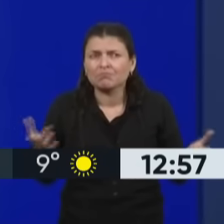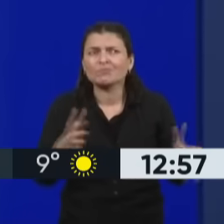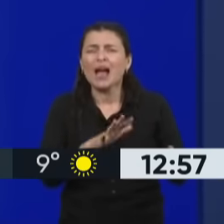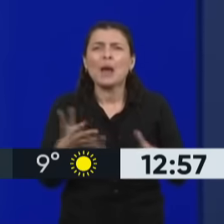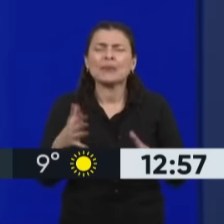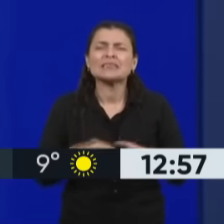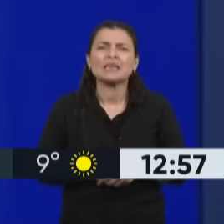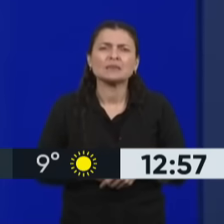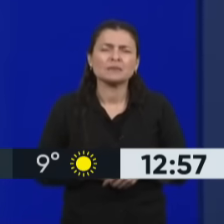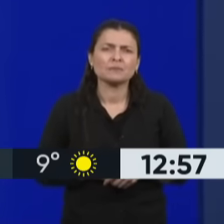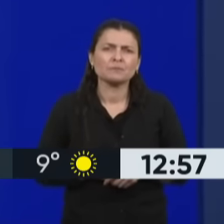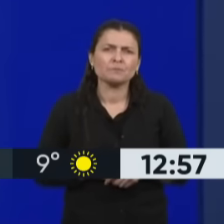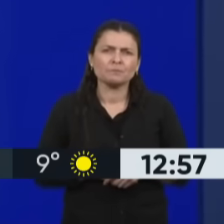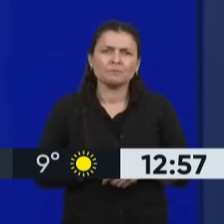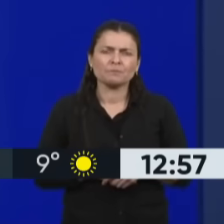veces